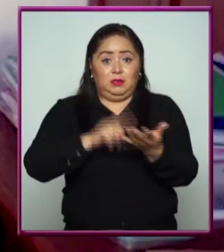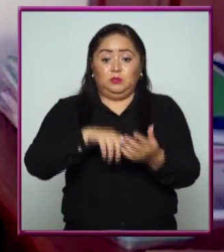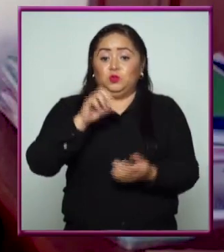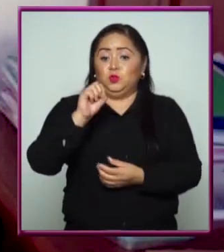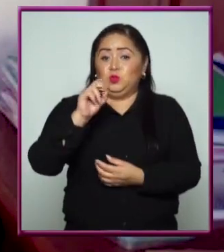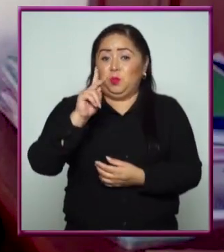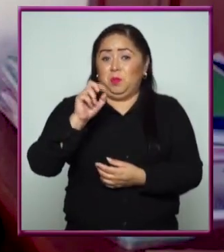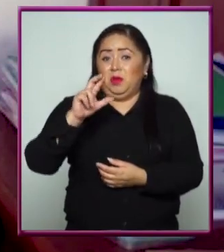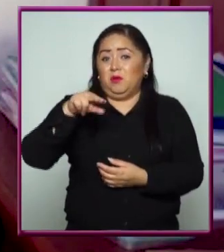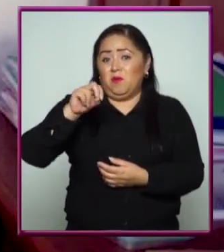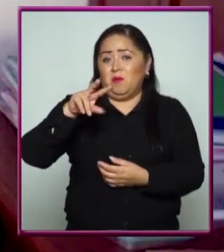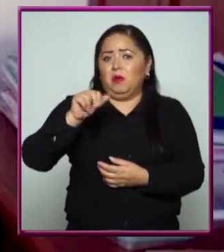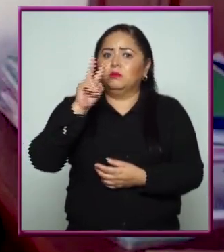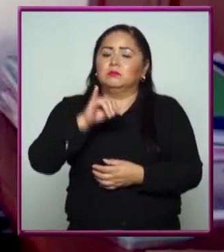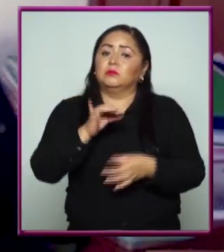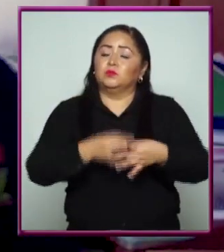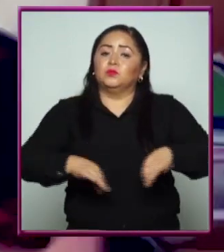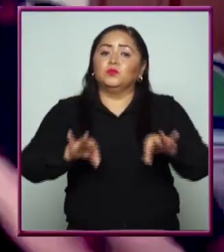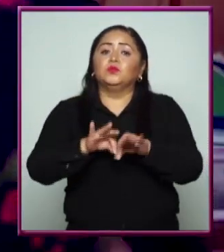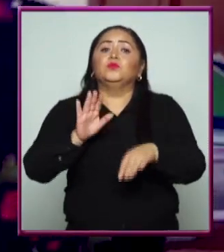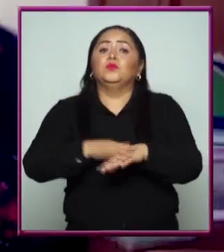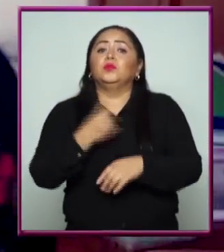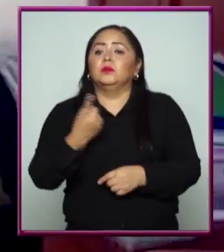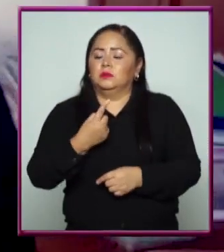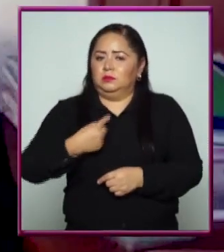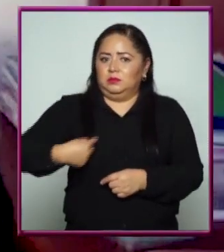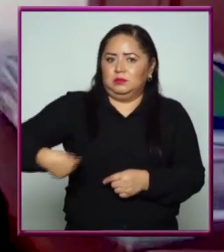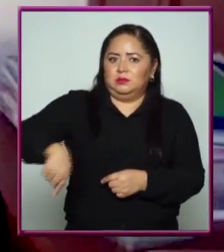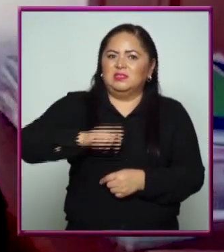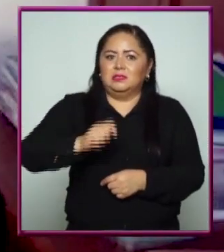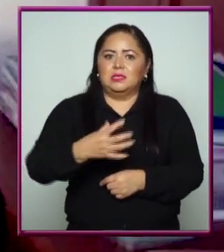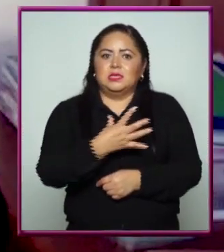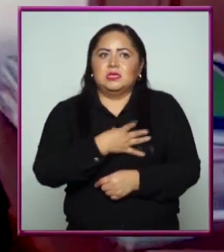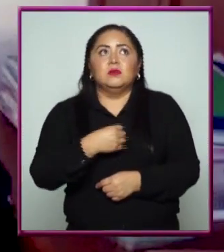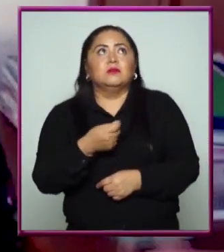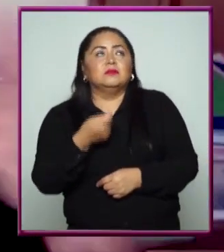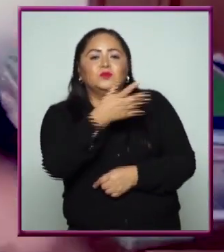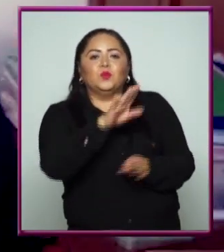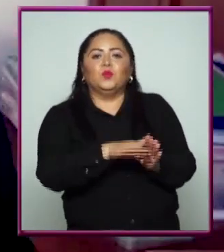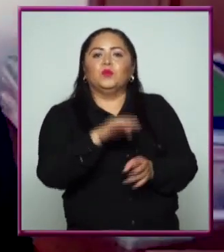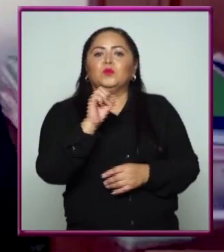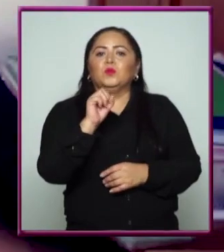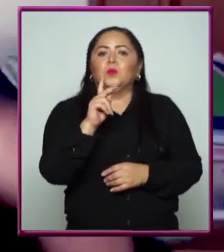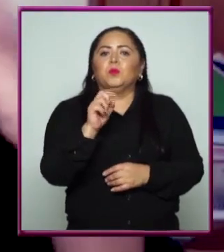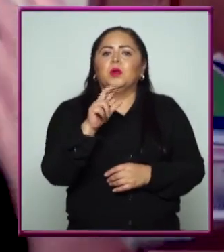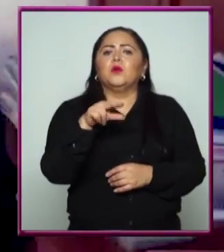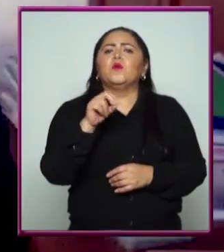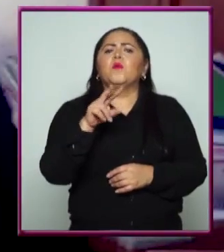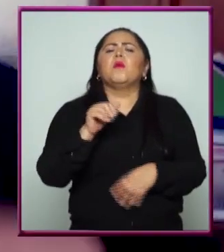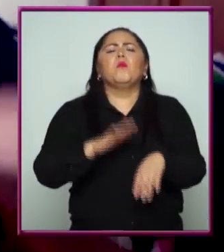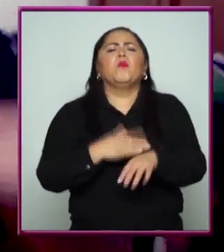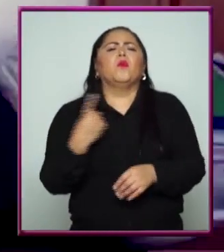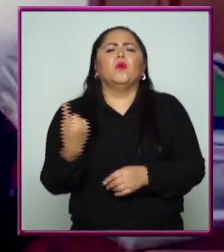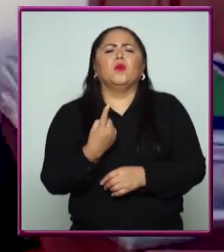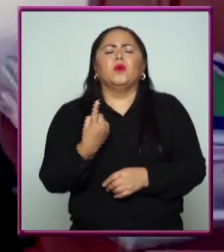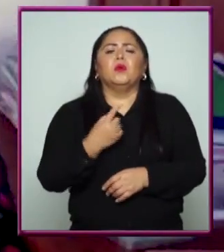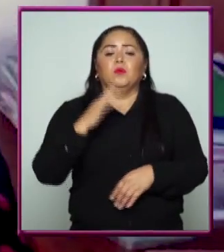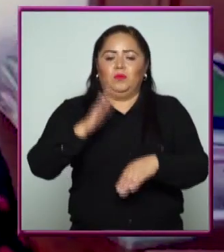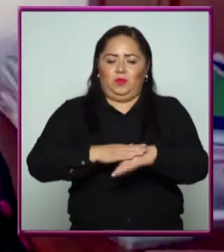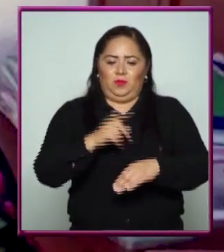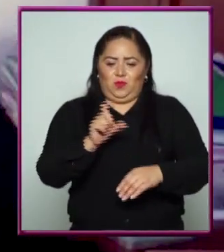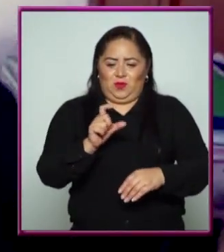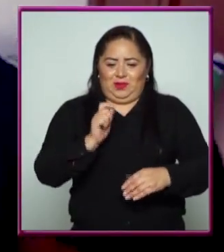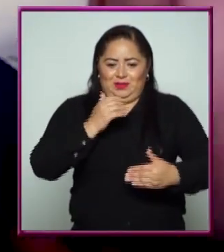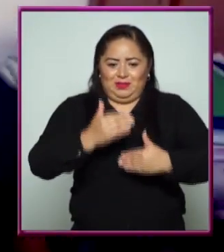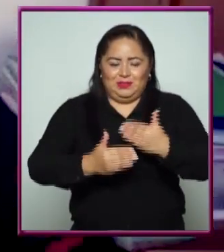una supernova es importantísima. Somos nosotros hijos de las supernovas. ¿Por qué? Porque en este